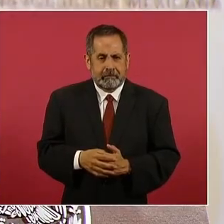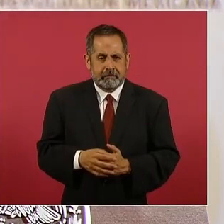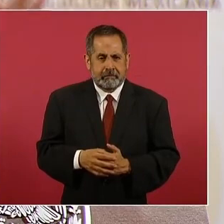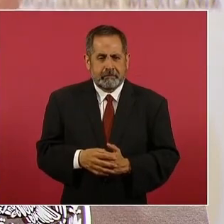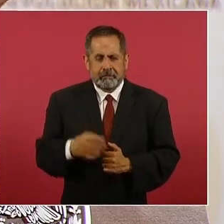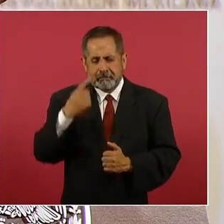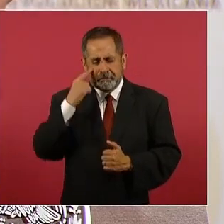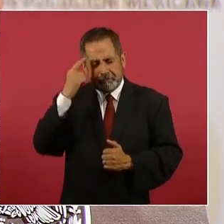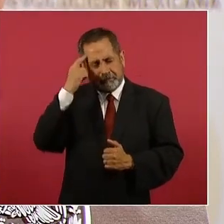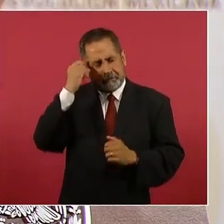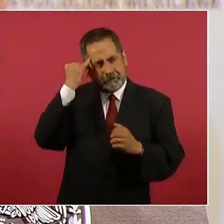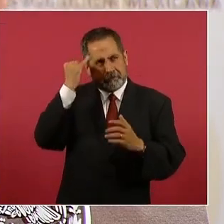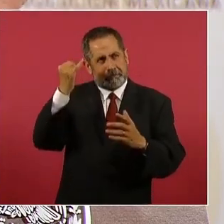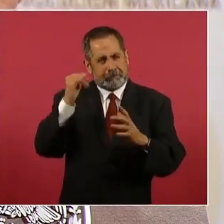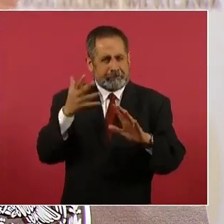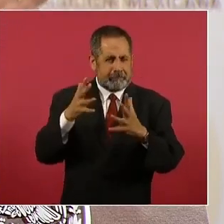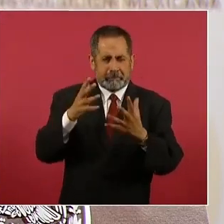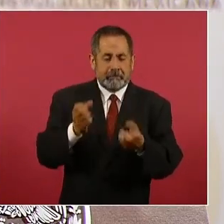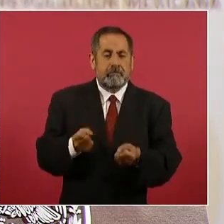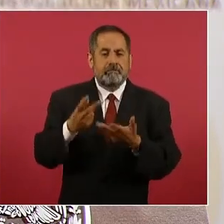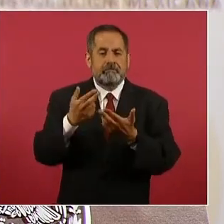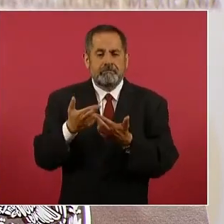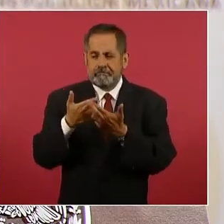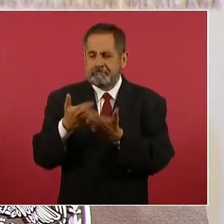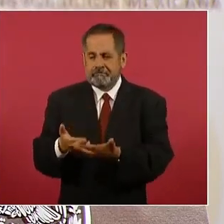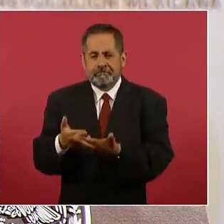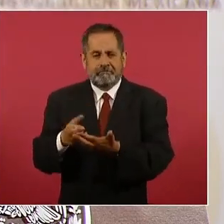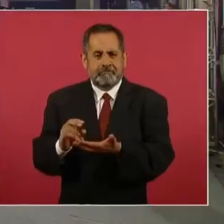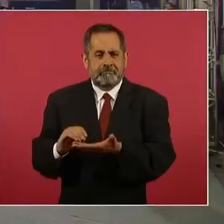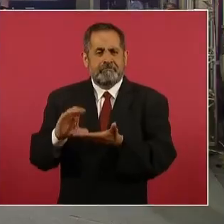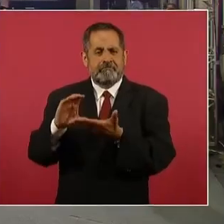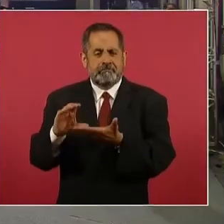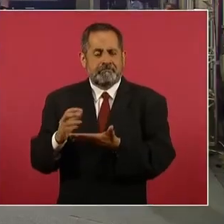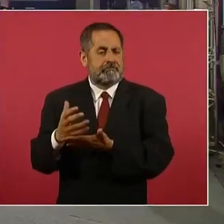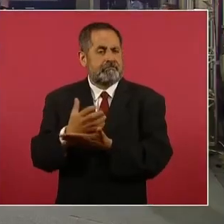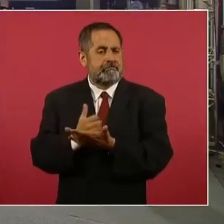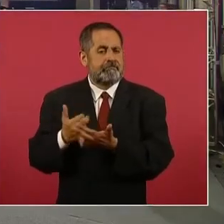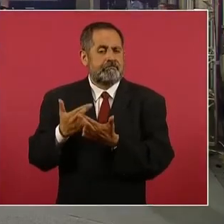tener una idea. Un parámetro. Sí.